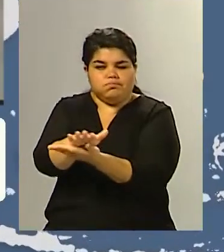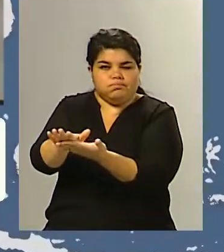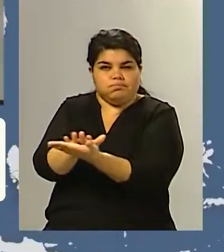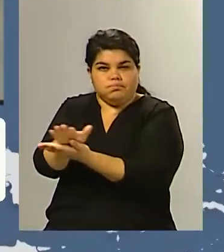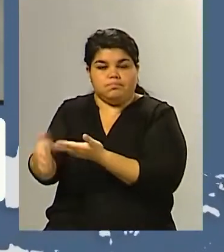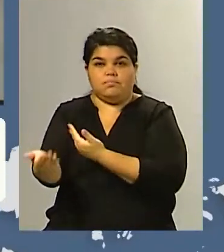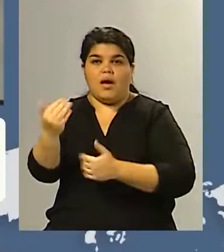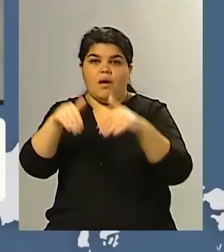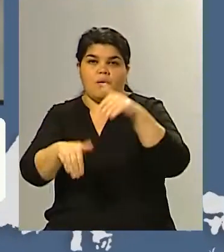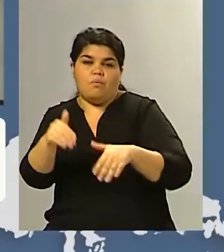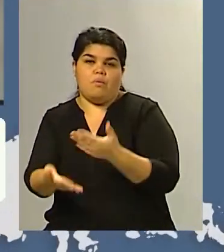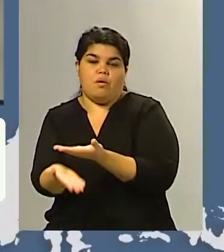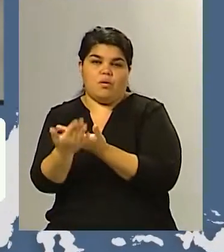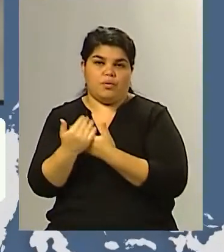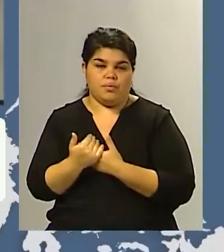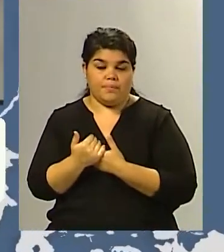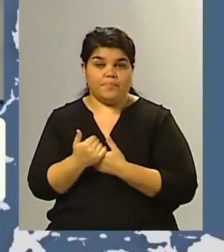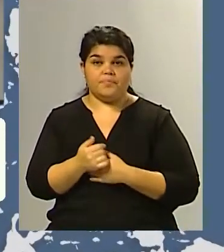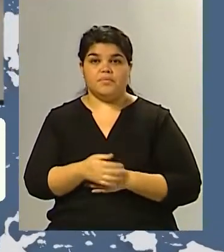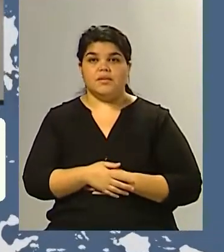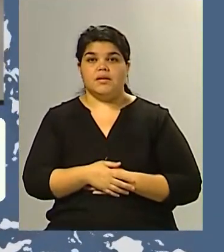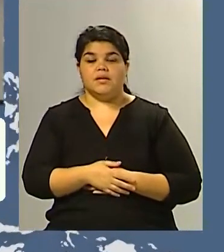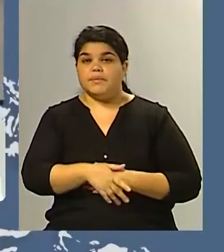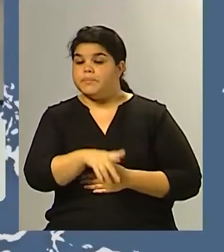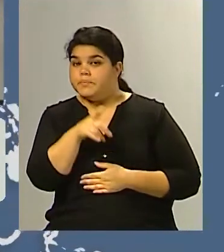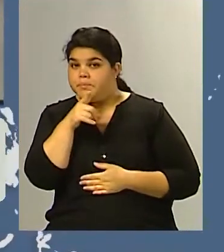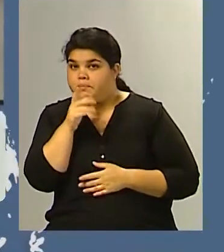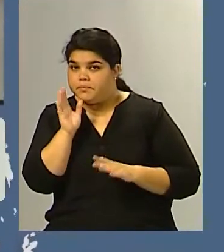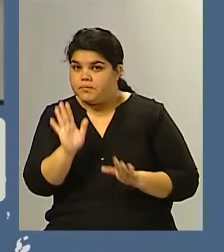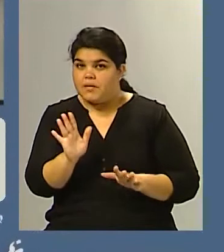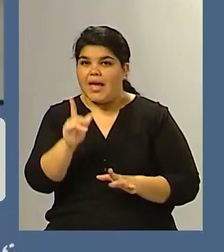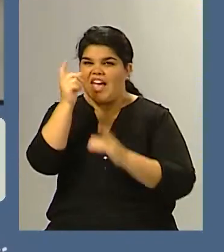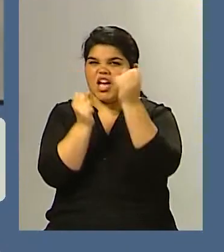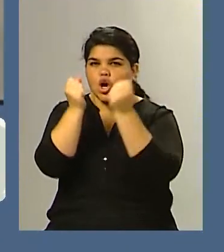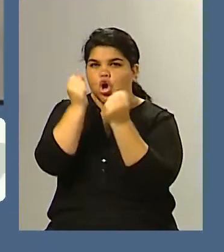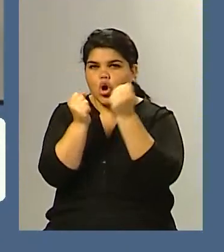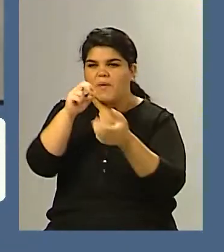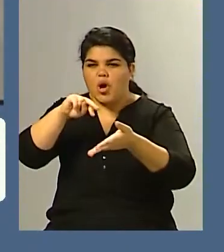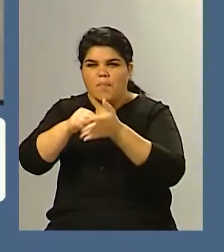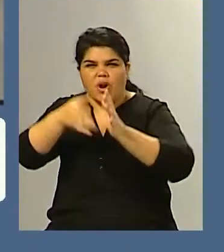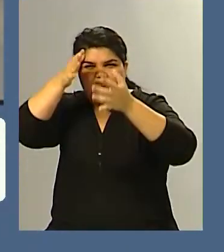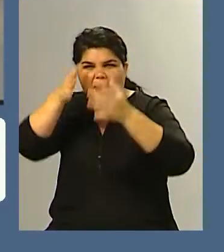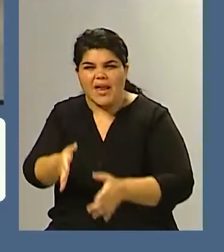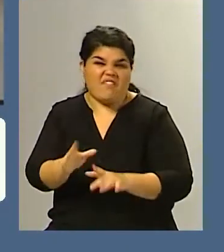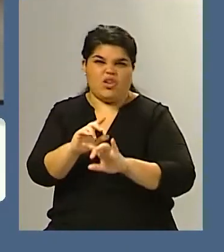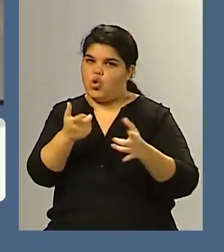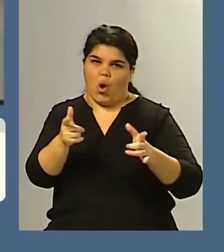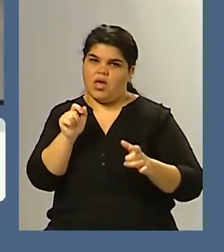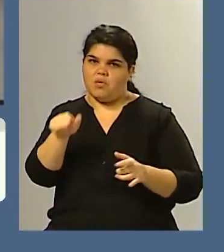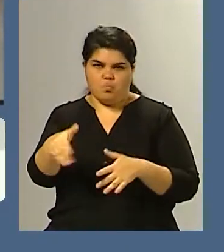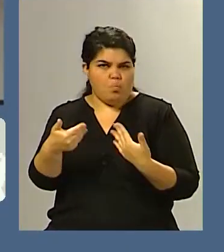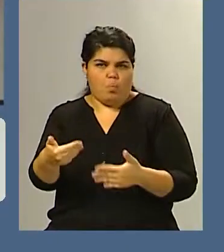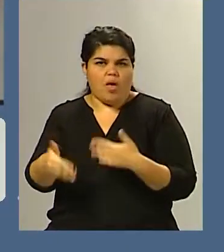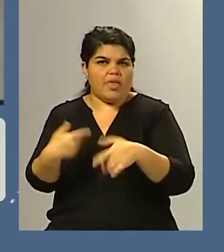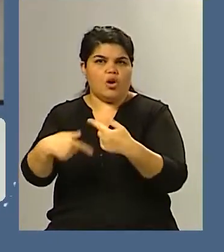lo cual, creo que económicamente no le veo grandes problemas, como sí los puedo ver cuando se produzca